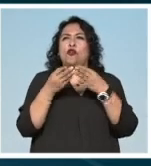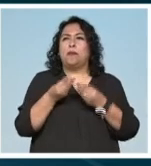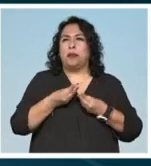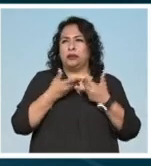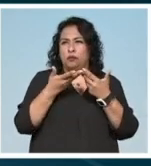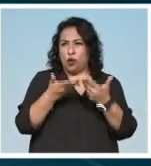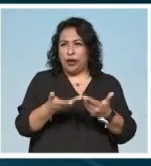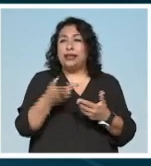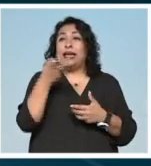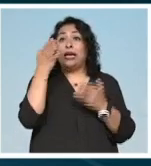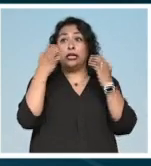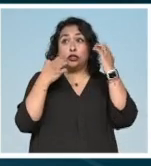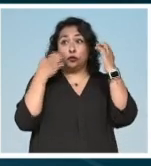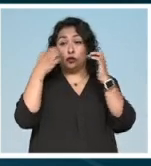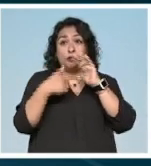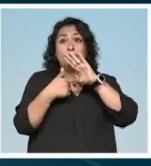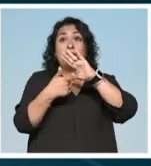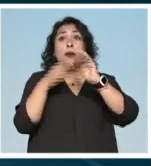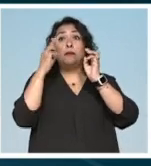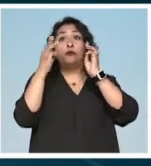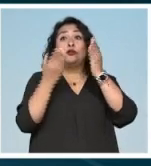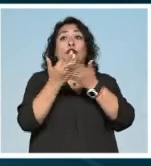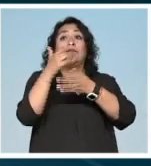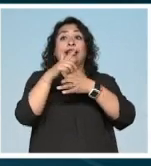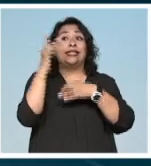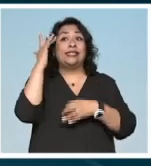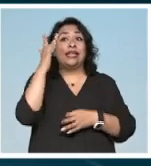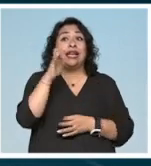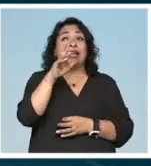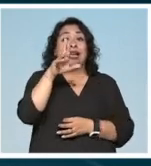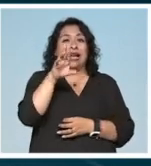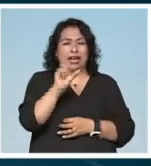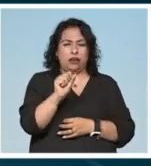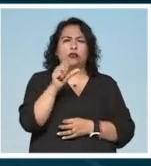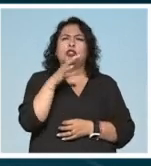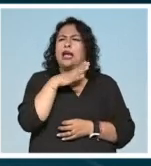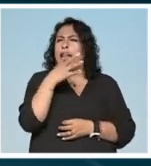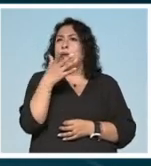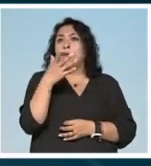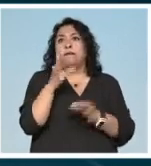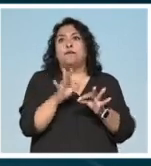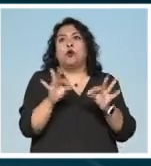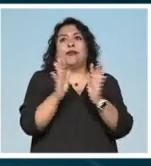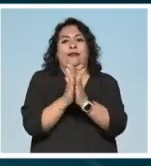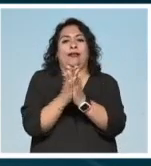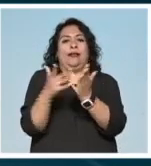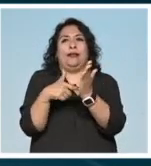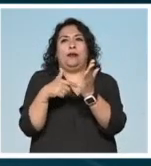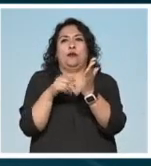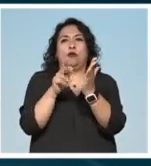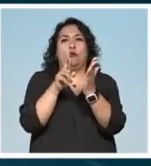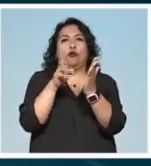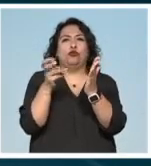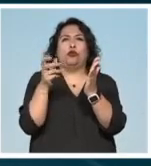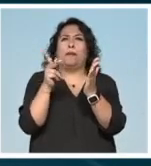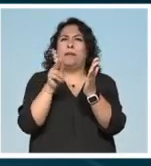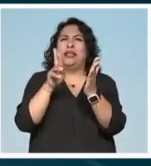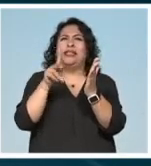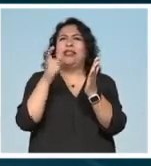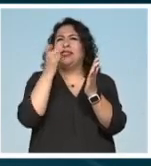poética es la exposición que presenta el Museo Nacional de San Carlos y la cual tiene como premisa el libro Producción de Presencia